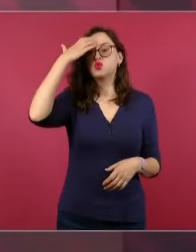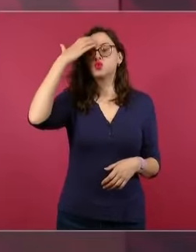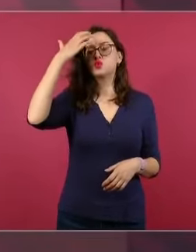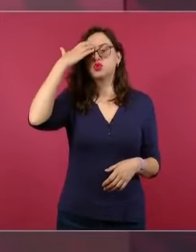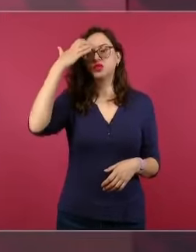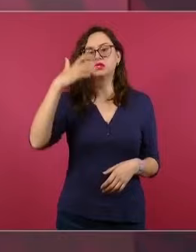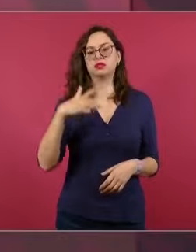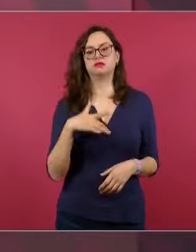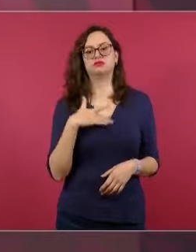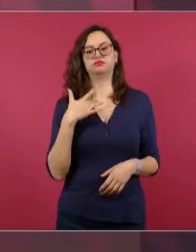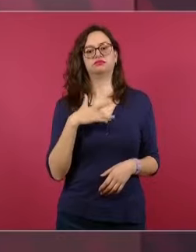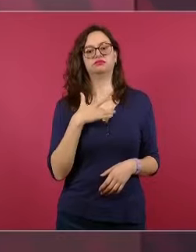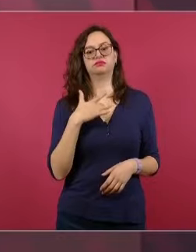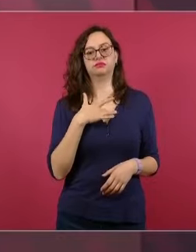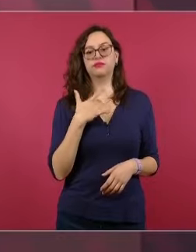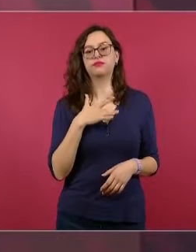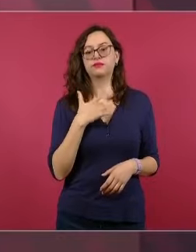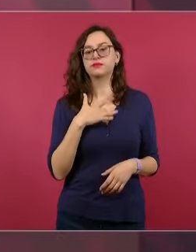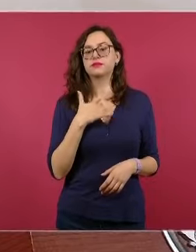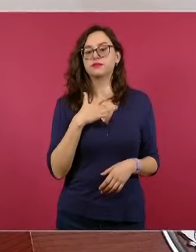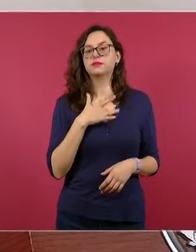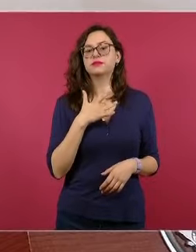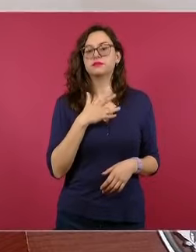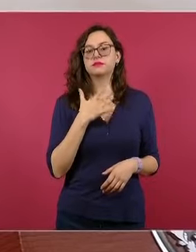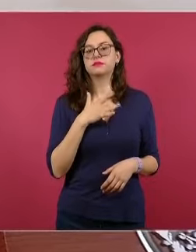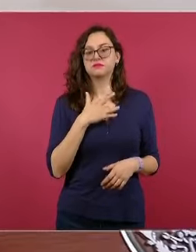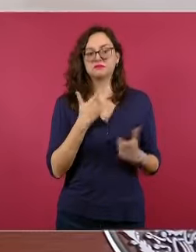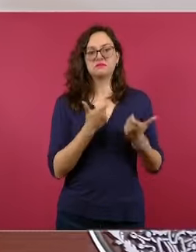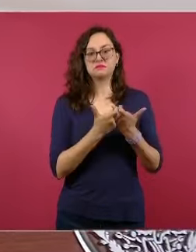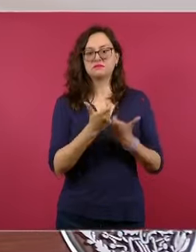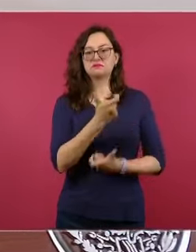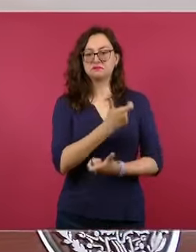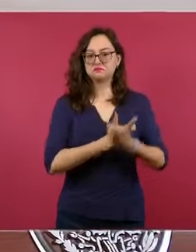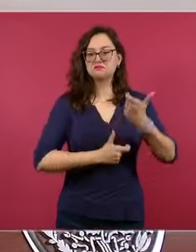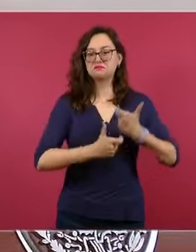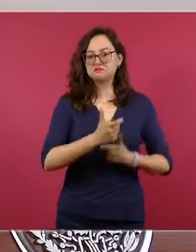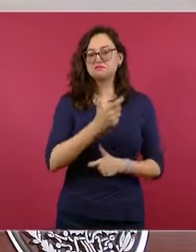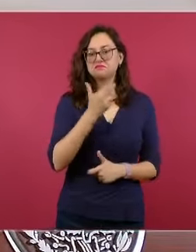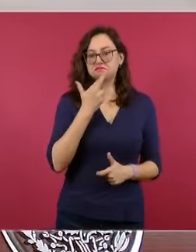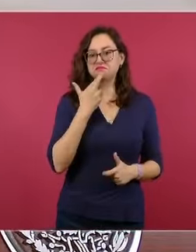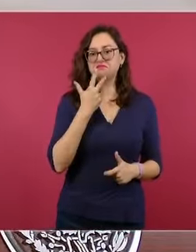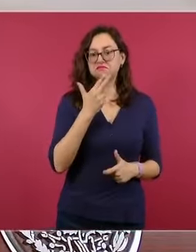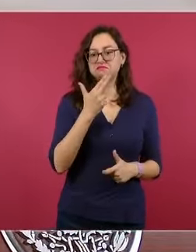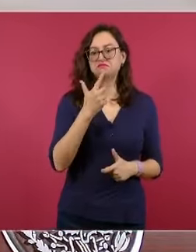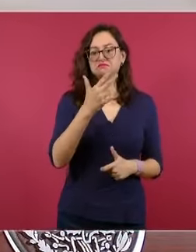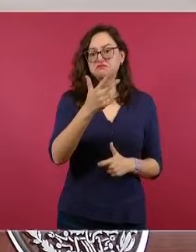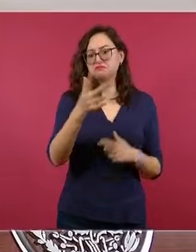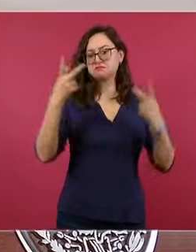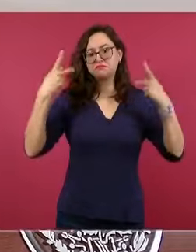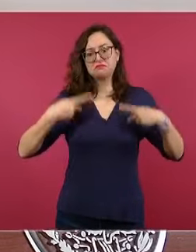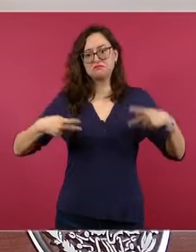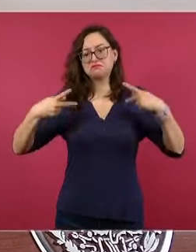se siente en la economía Popular en la economía